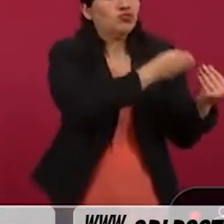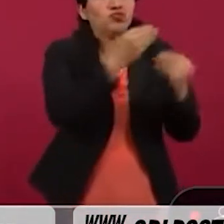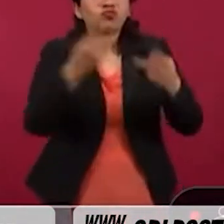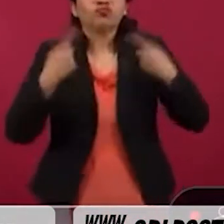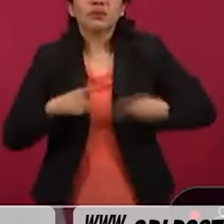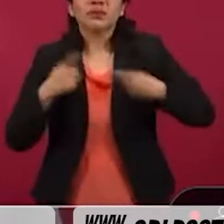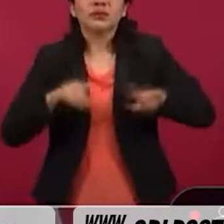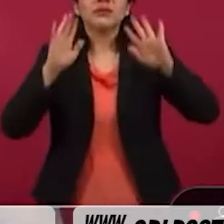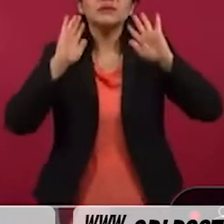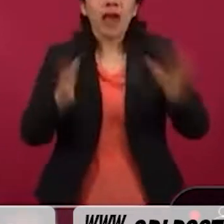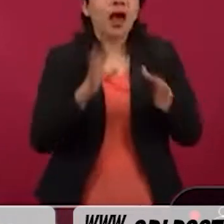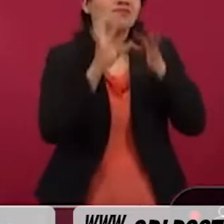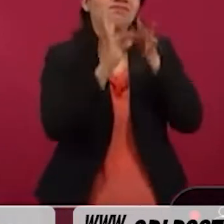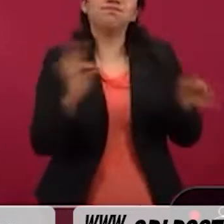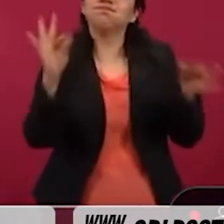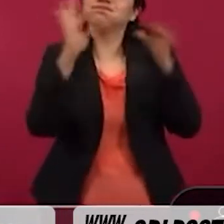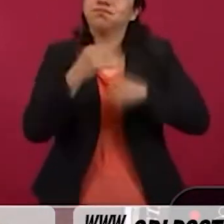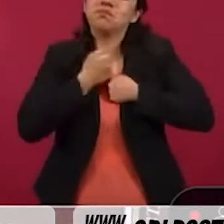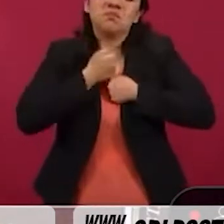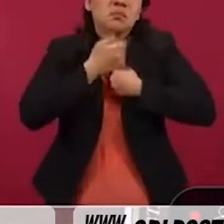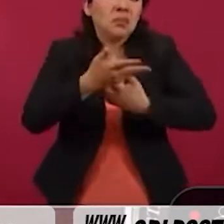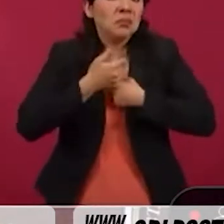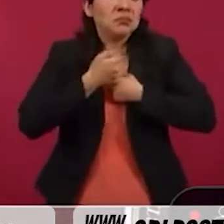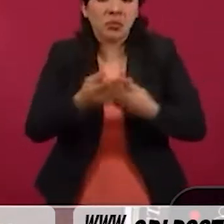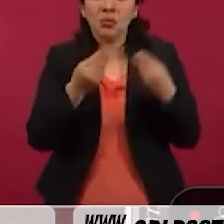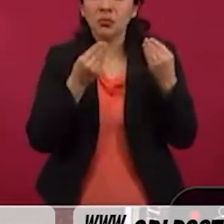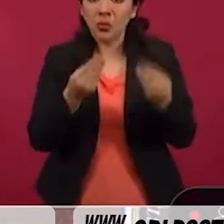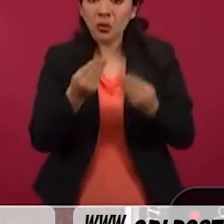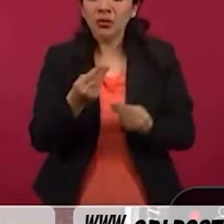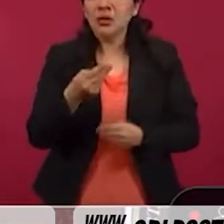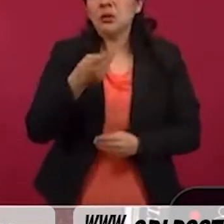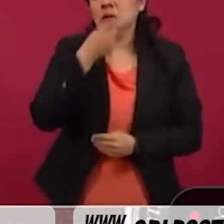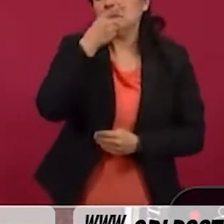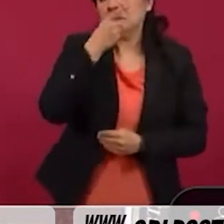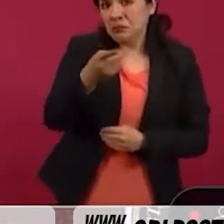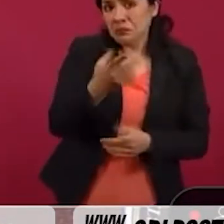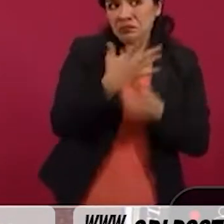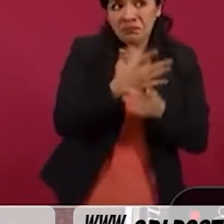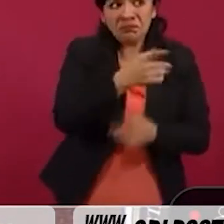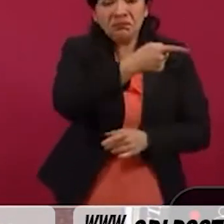expresó, lo manifestó, de que había